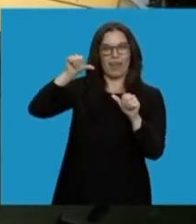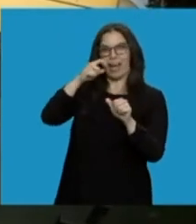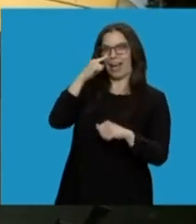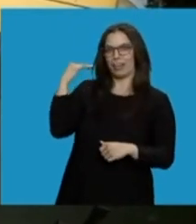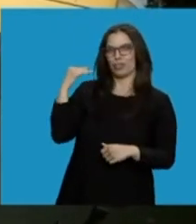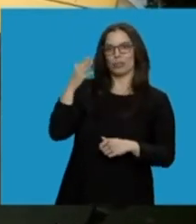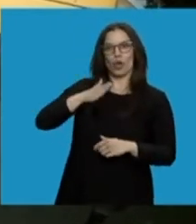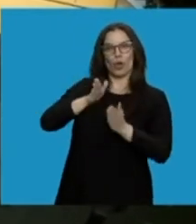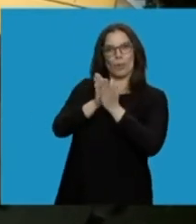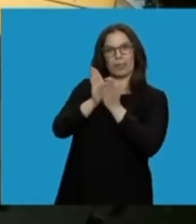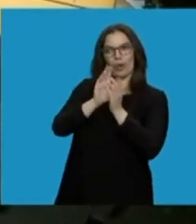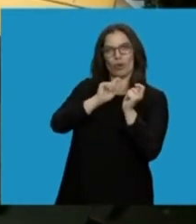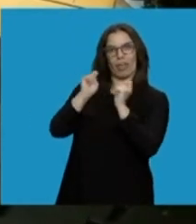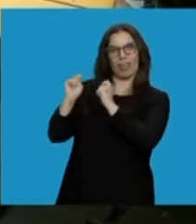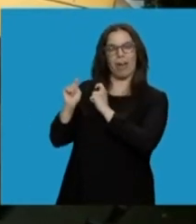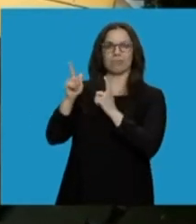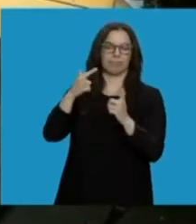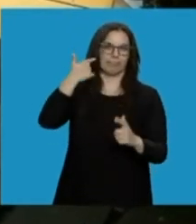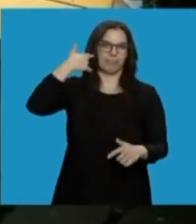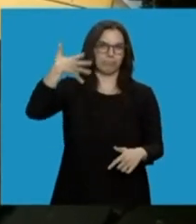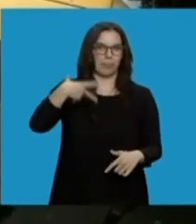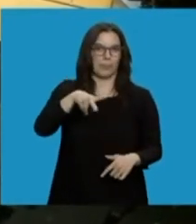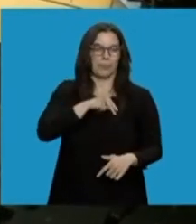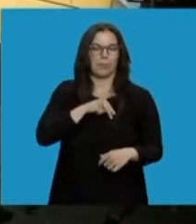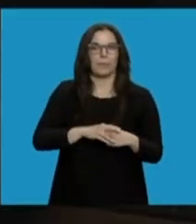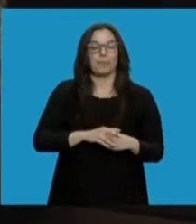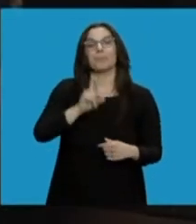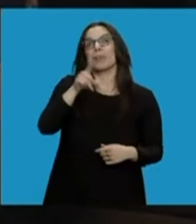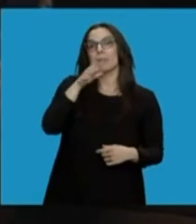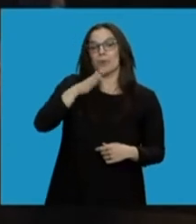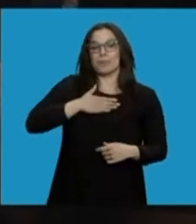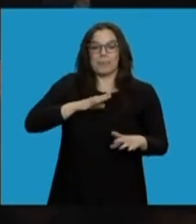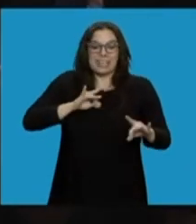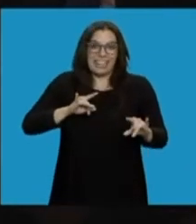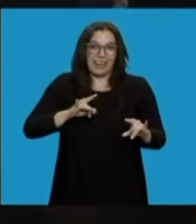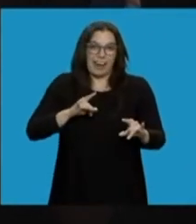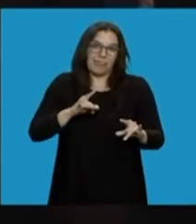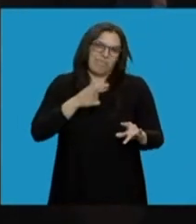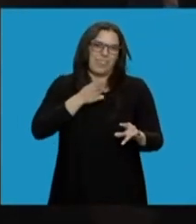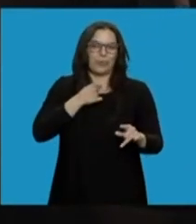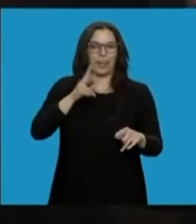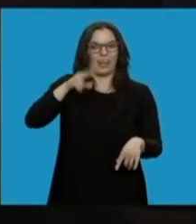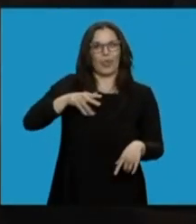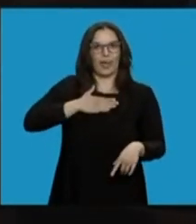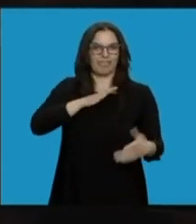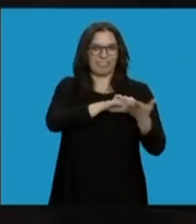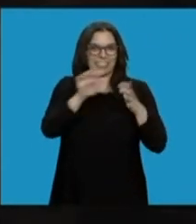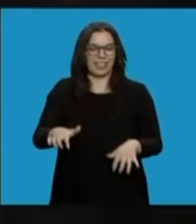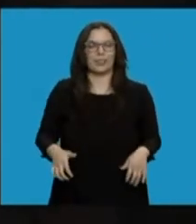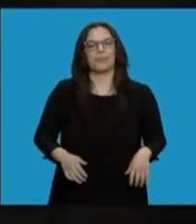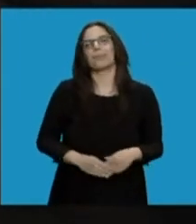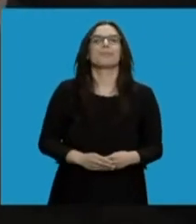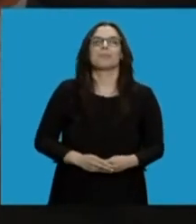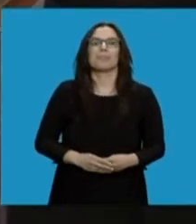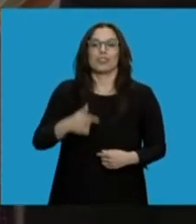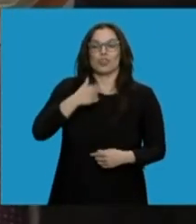preceden, porque tiene un enorme prestigio. Además, también porque es aquí, en mi tierra, y a uno siempre le gusta verse reconocido en su tierra, en Castilla y León. Para